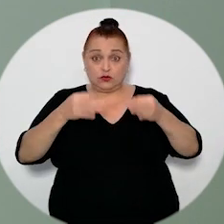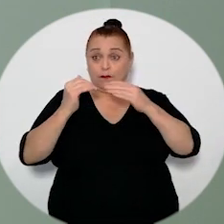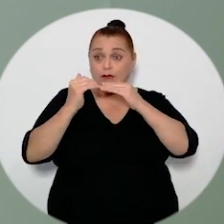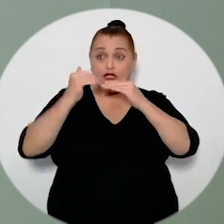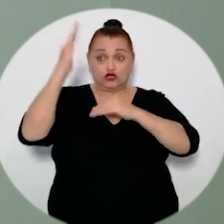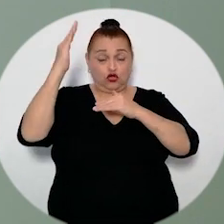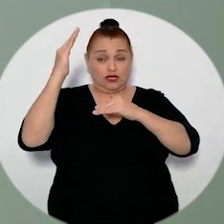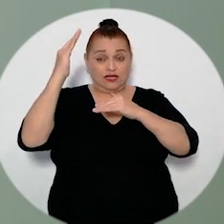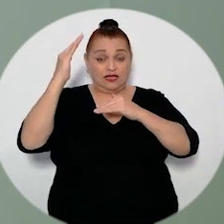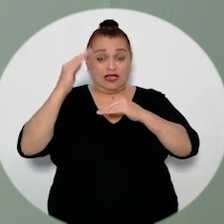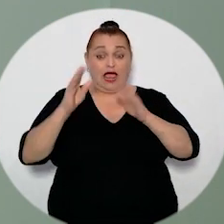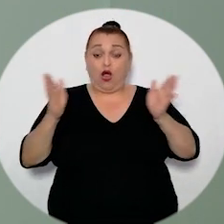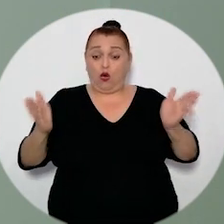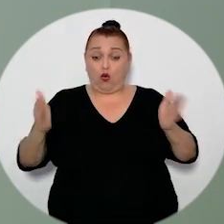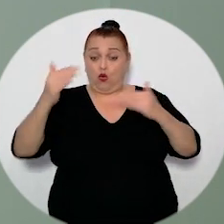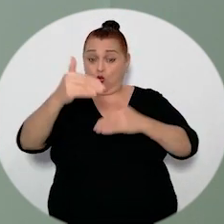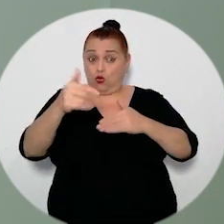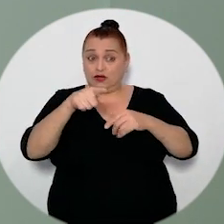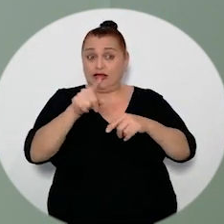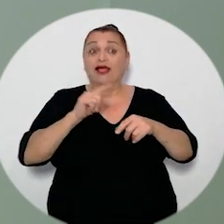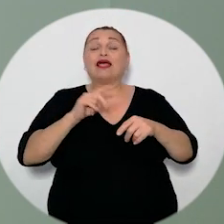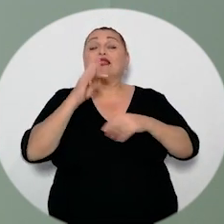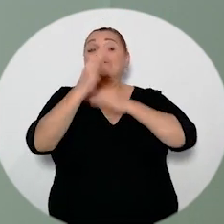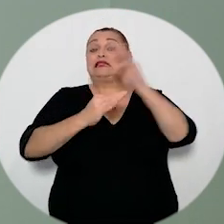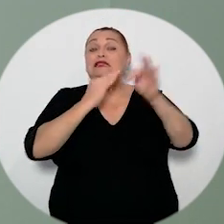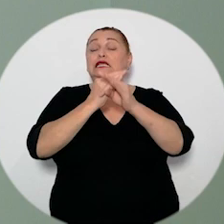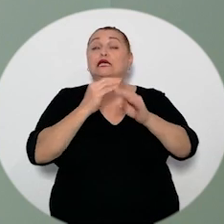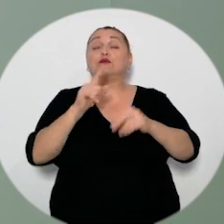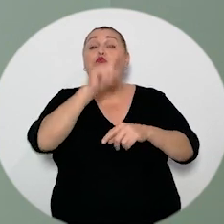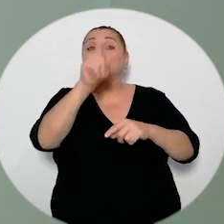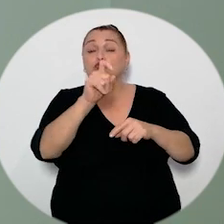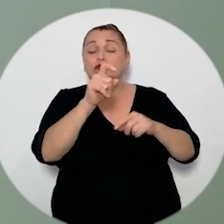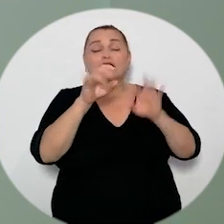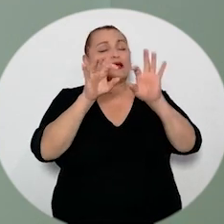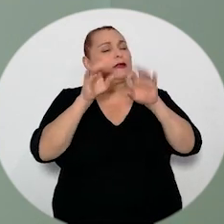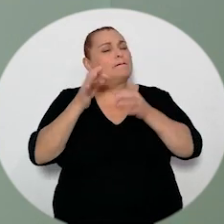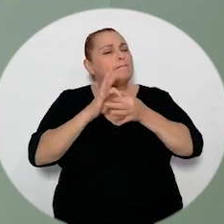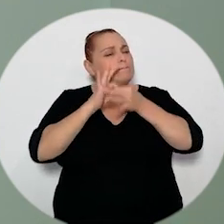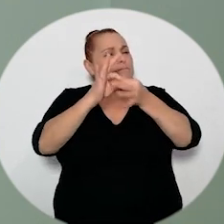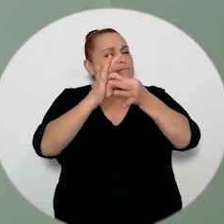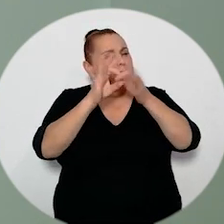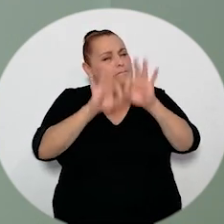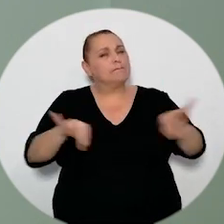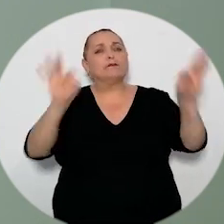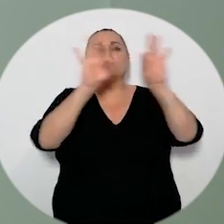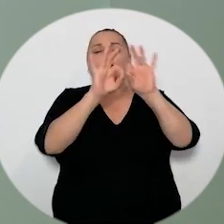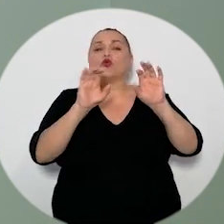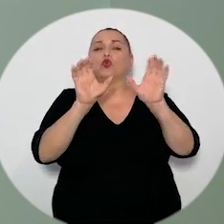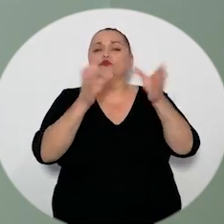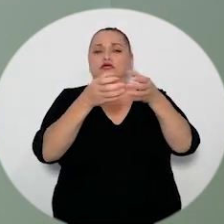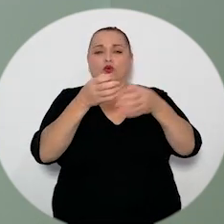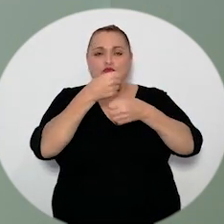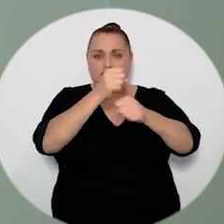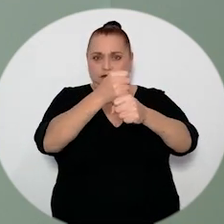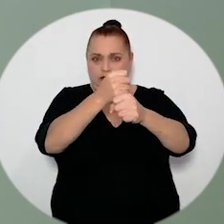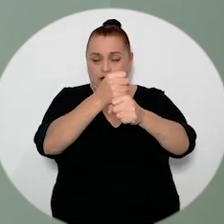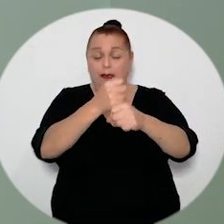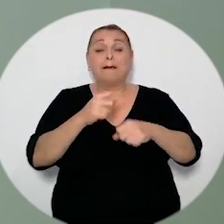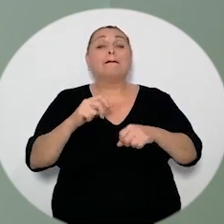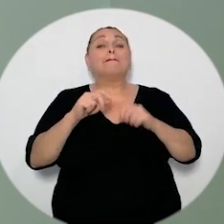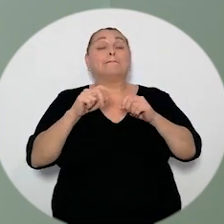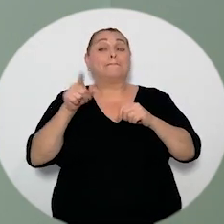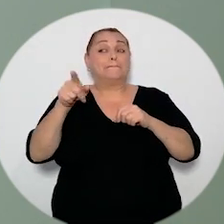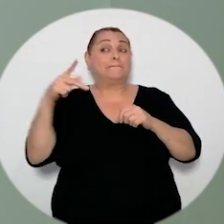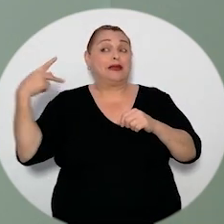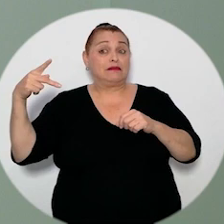decisión mayoritaria surgida de las urnas en este tipo de consultas es vinculante para el Consejo Municipal. En el caso del plebiscito